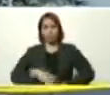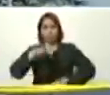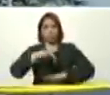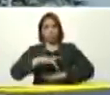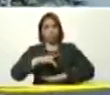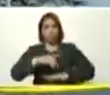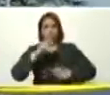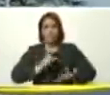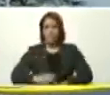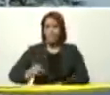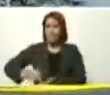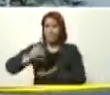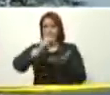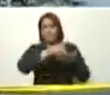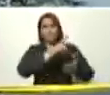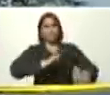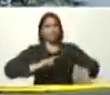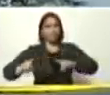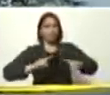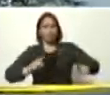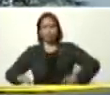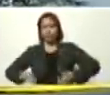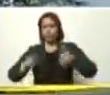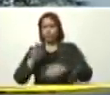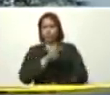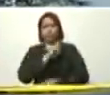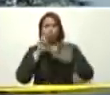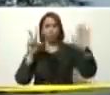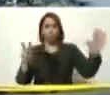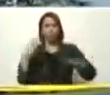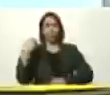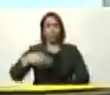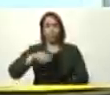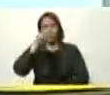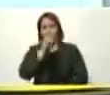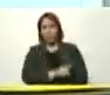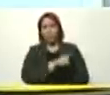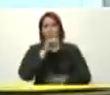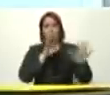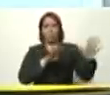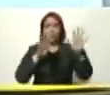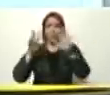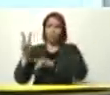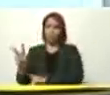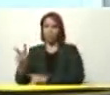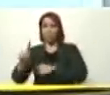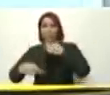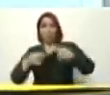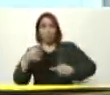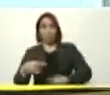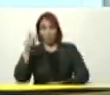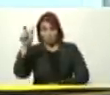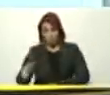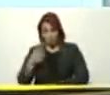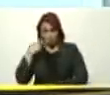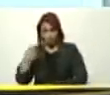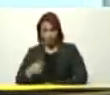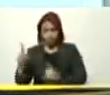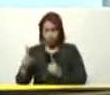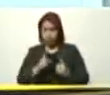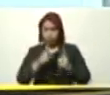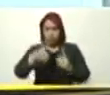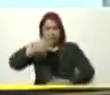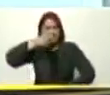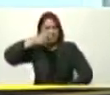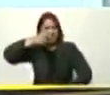participación activa el 27 de noviembre de 1992. Luego Freddy fue perseguido con